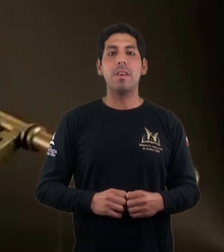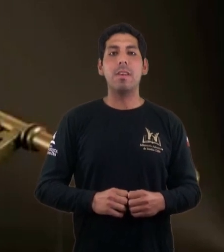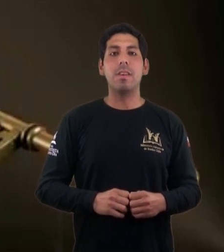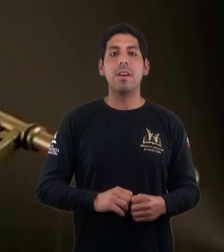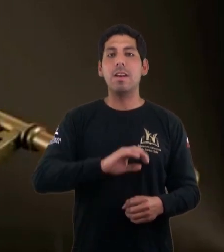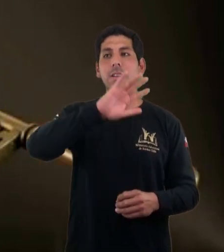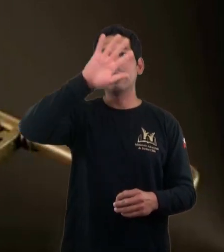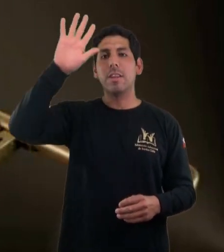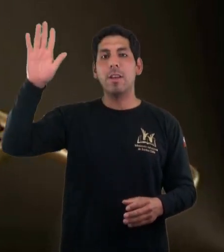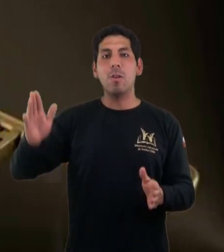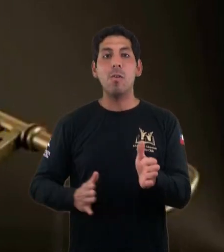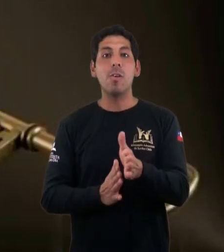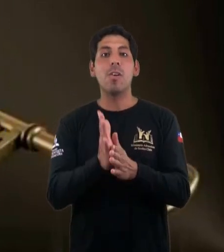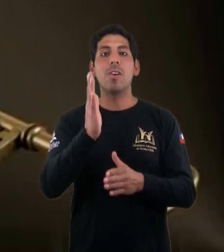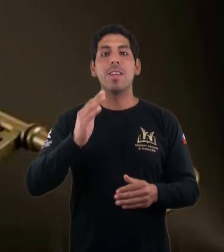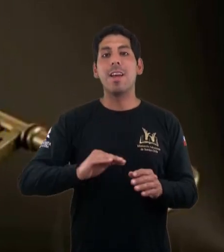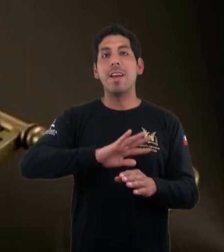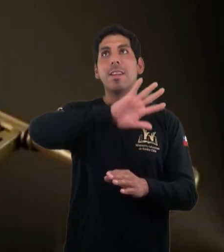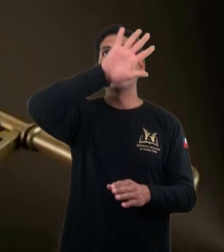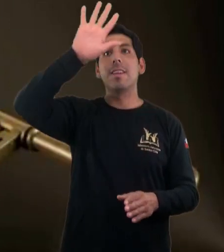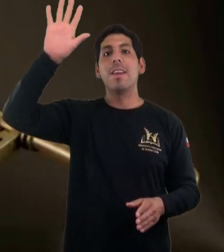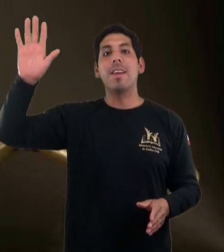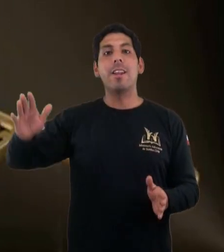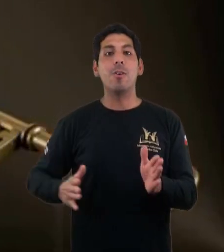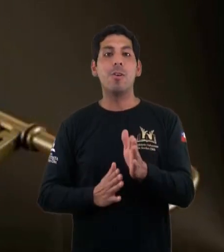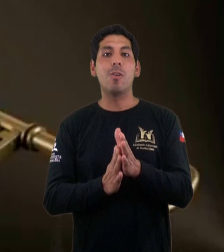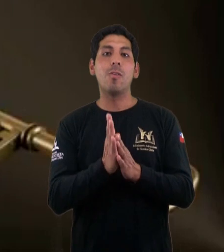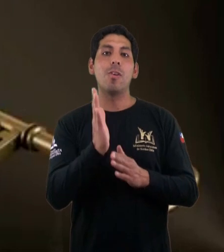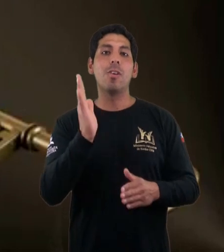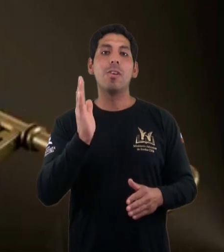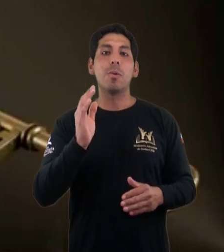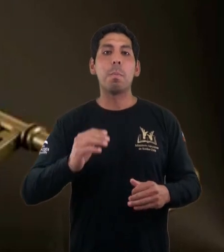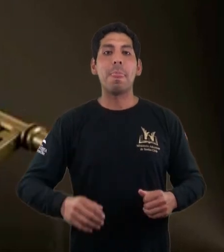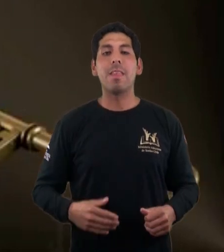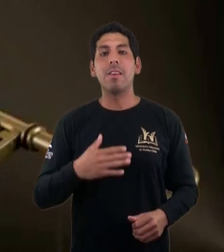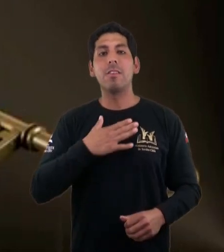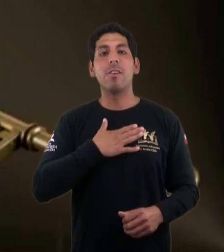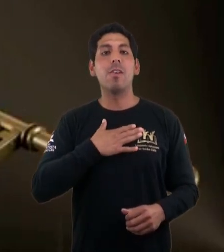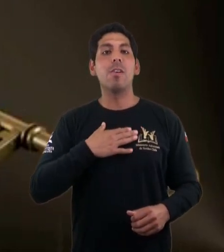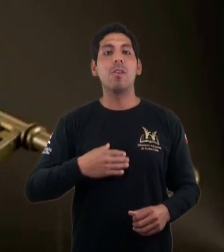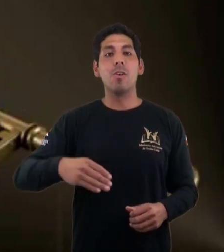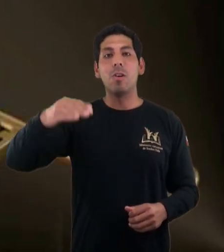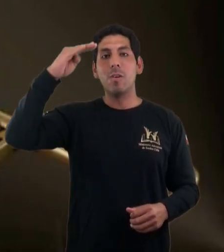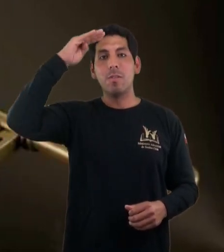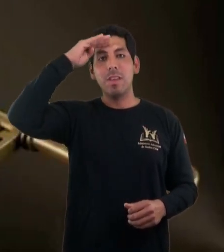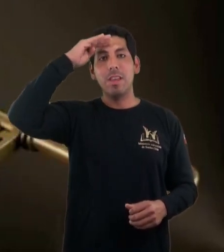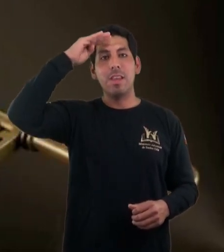Al cielo voy, al cielo voy, yo